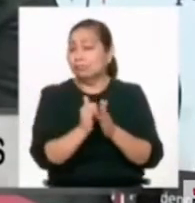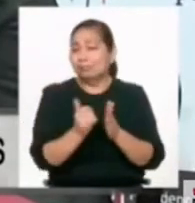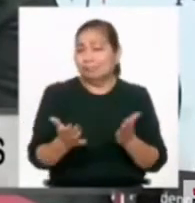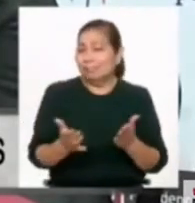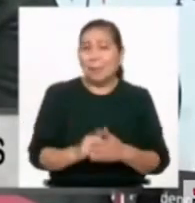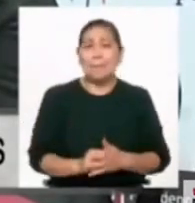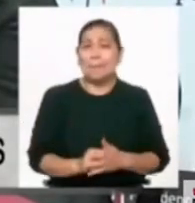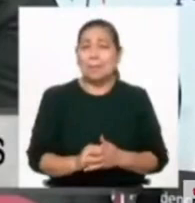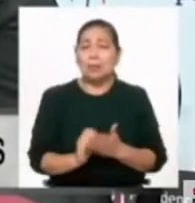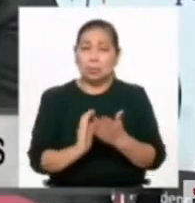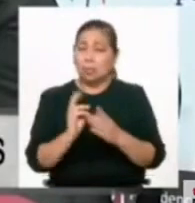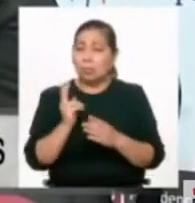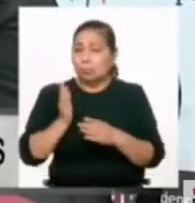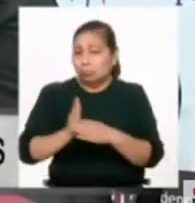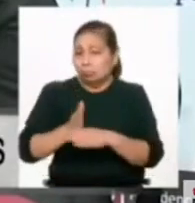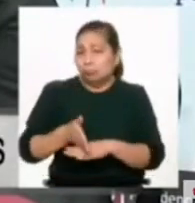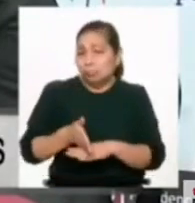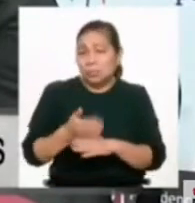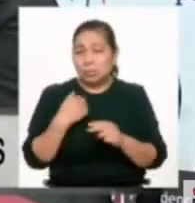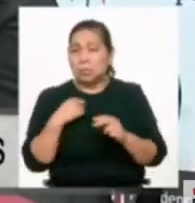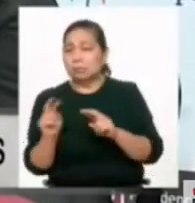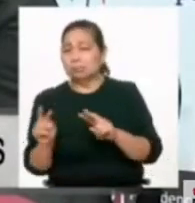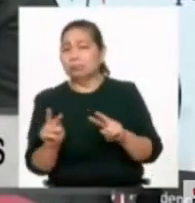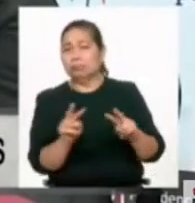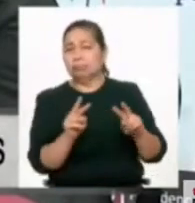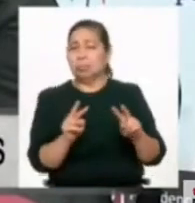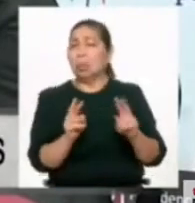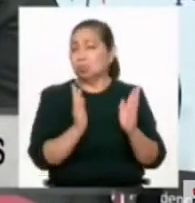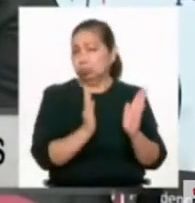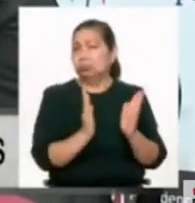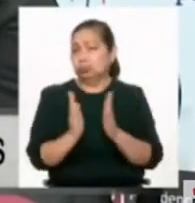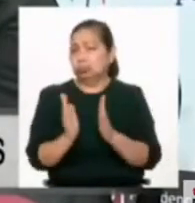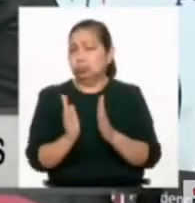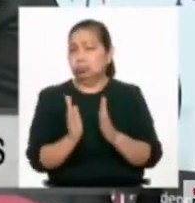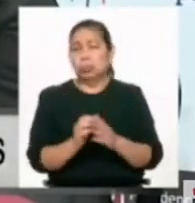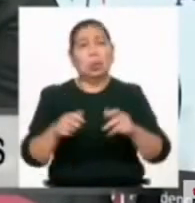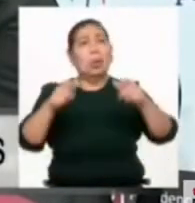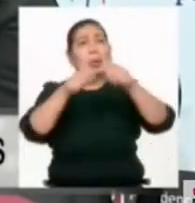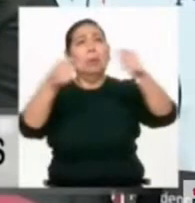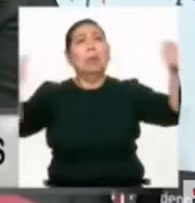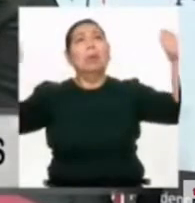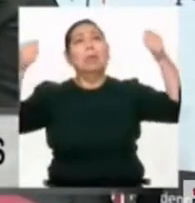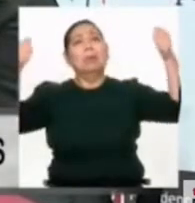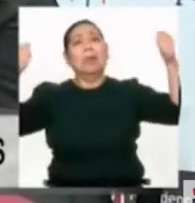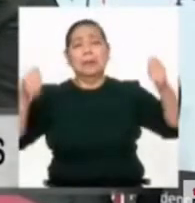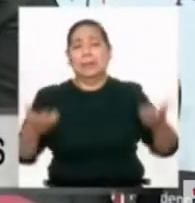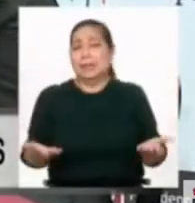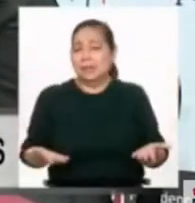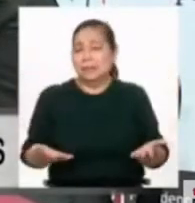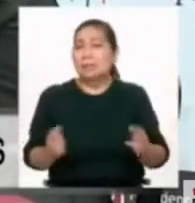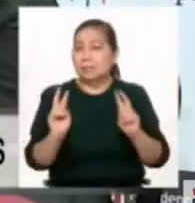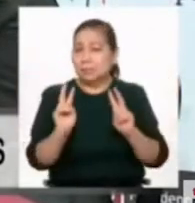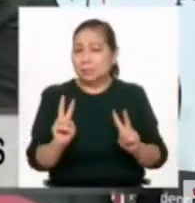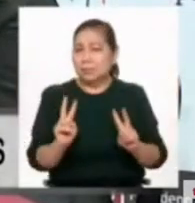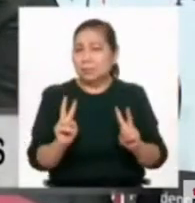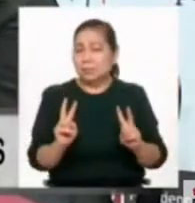podido entrar, y veo que hay una concordancia entre los cartelones que se